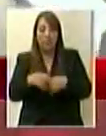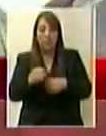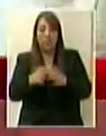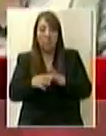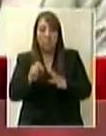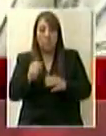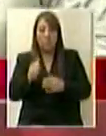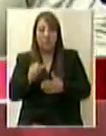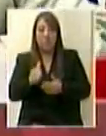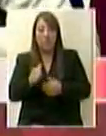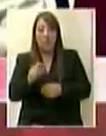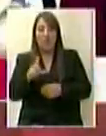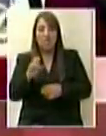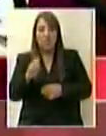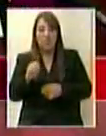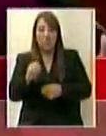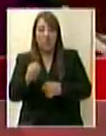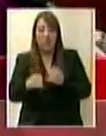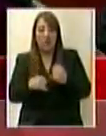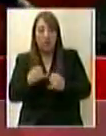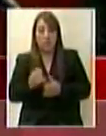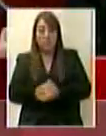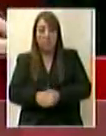sacarlas más bien a licitación